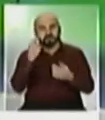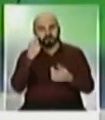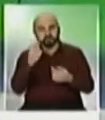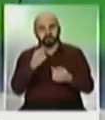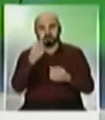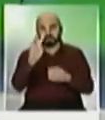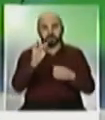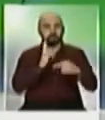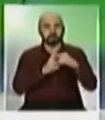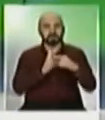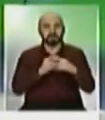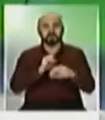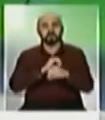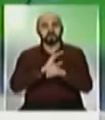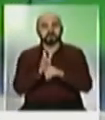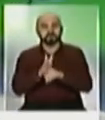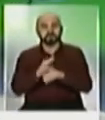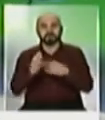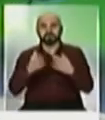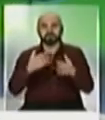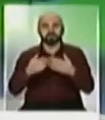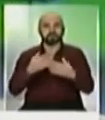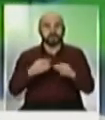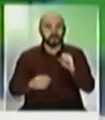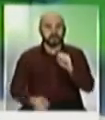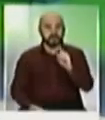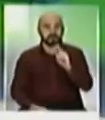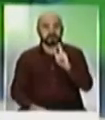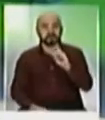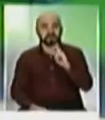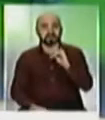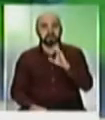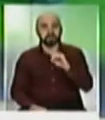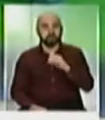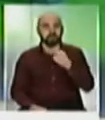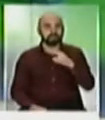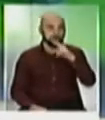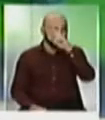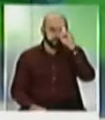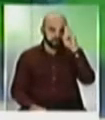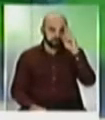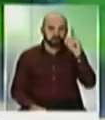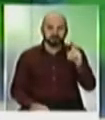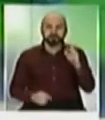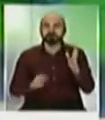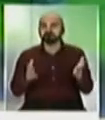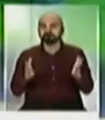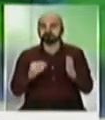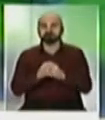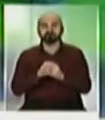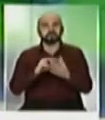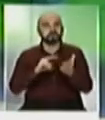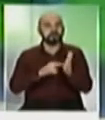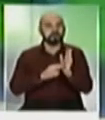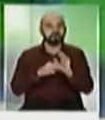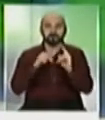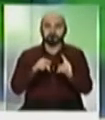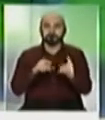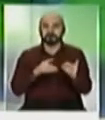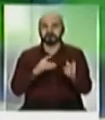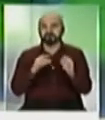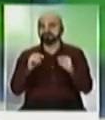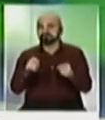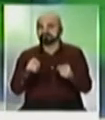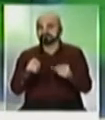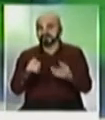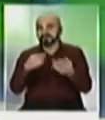casos positivos de COVID-19 en el Atlético de Madrid, que pusieron en jaque esta burbuja de seguridad de la UEFA en Lisboa. Hay que